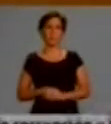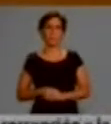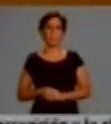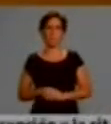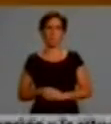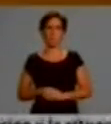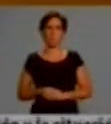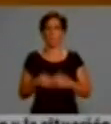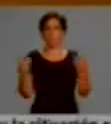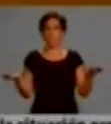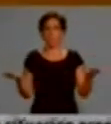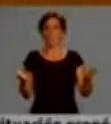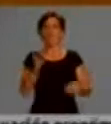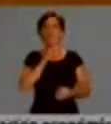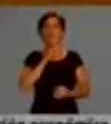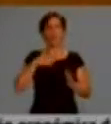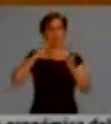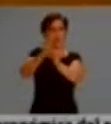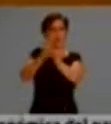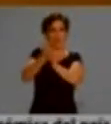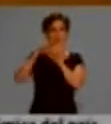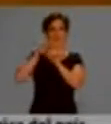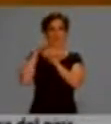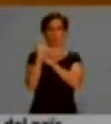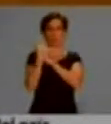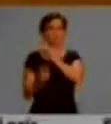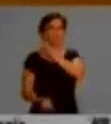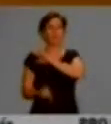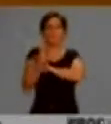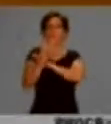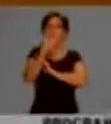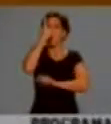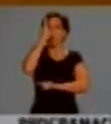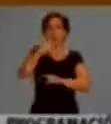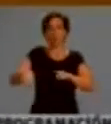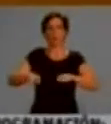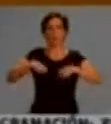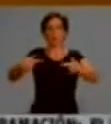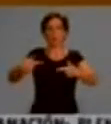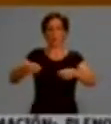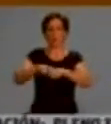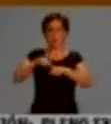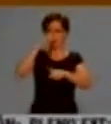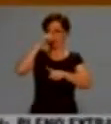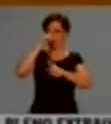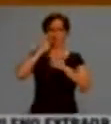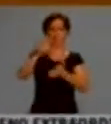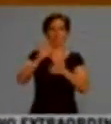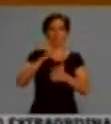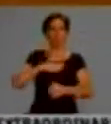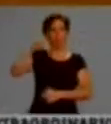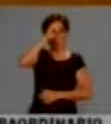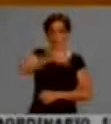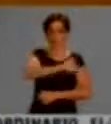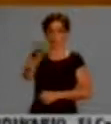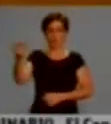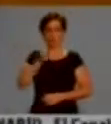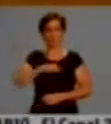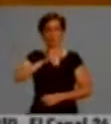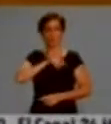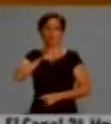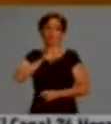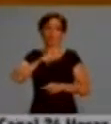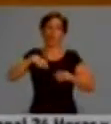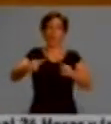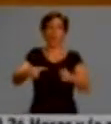Pues bien, en esta situación irrumpe con fuerza una cuestión que altera la opinión pública española y que también tiene ecos